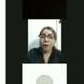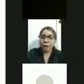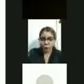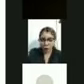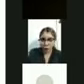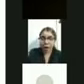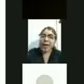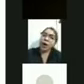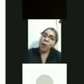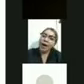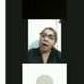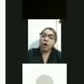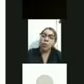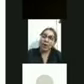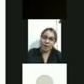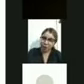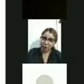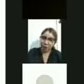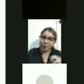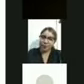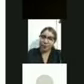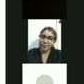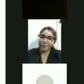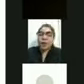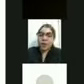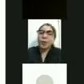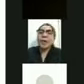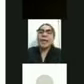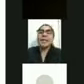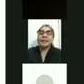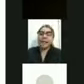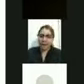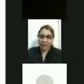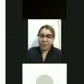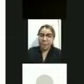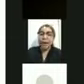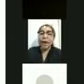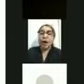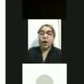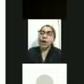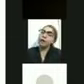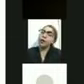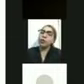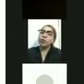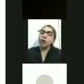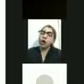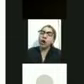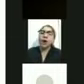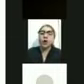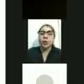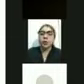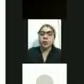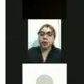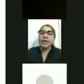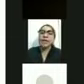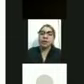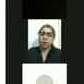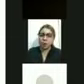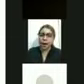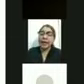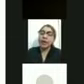en función del lenguaje y la comunicación. Respecto a resaltar, para el rol del fonoaudiólogo en los procesos